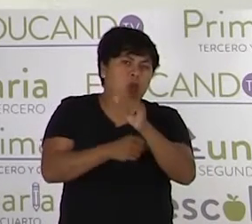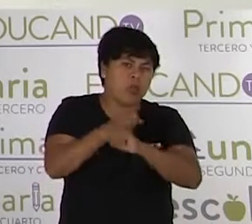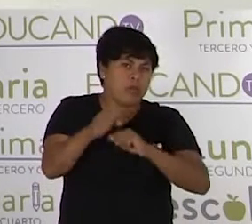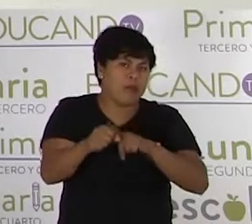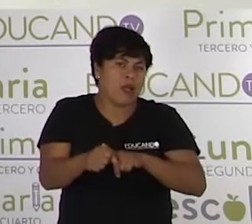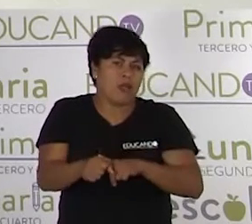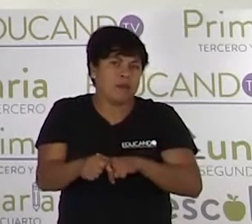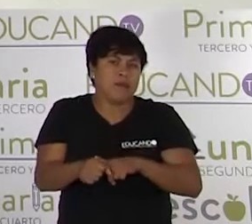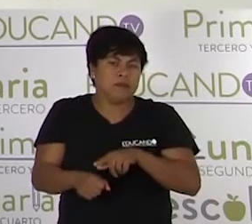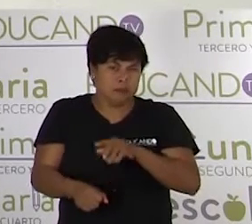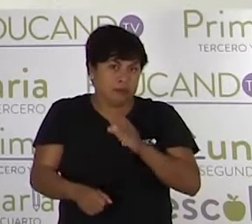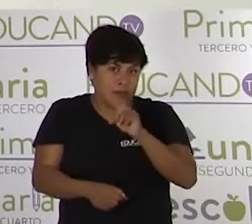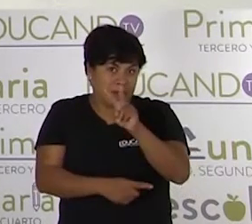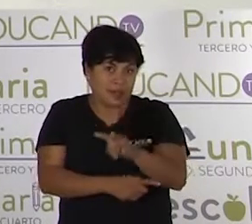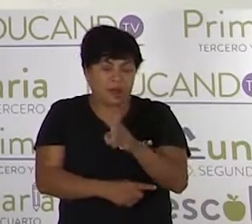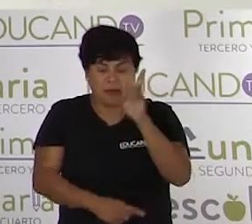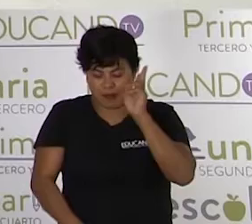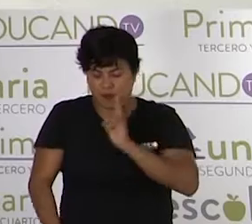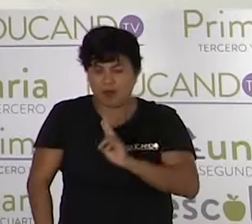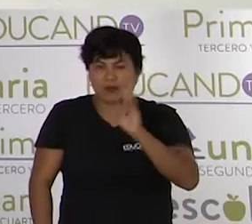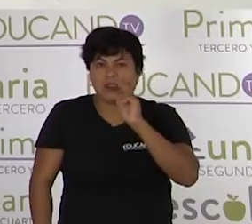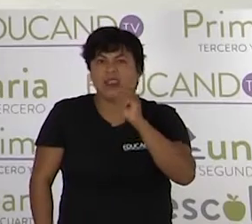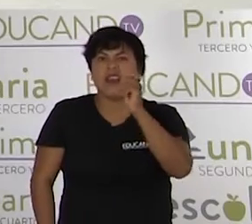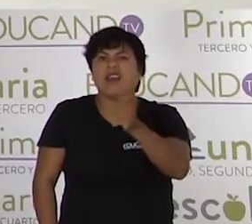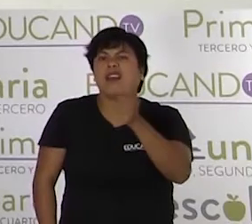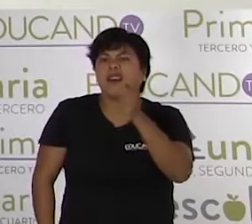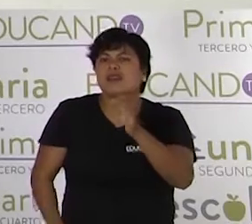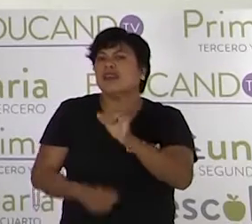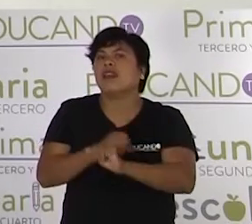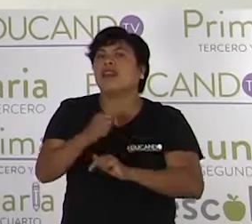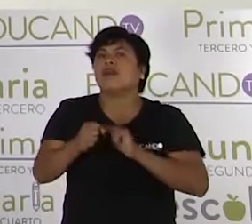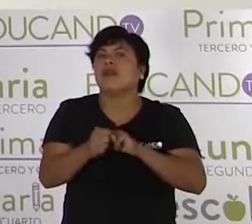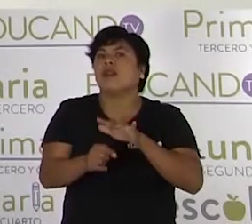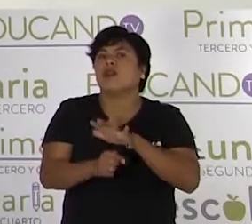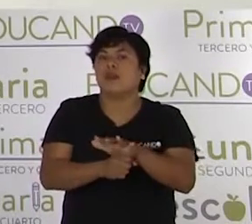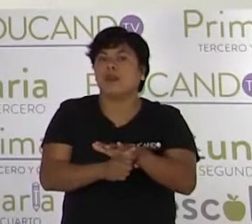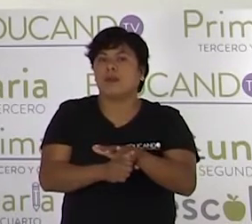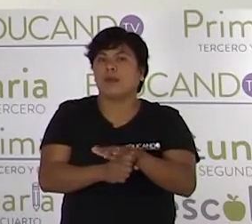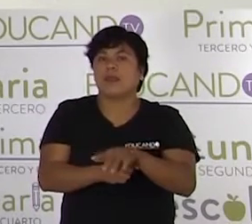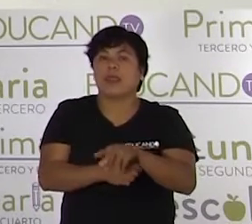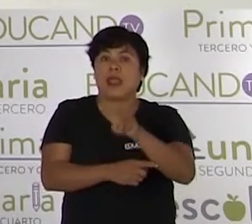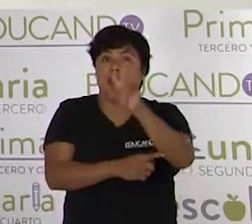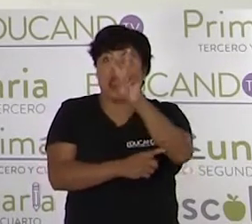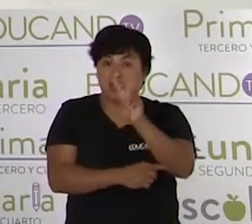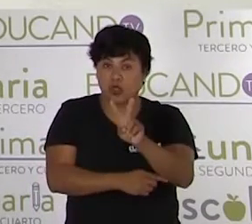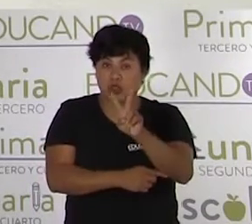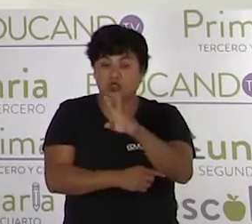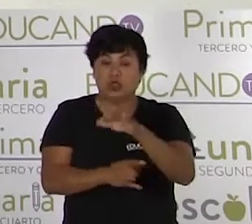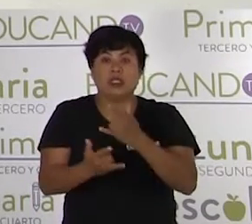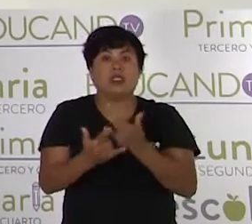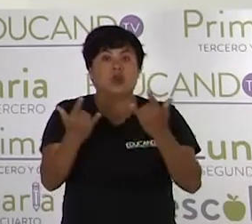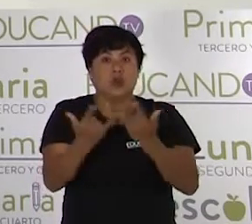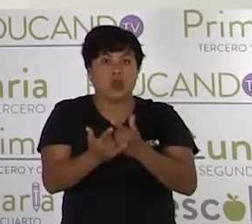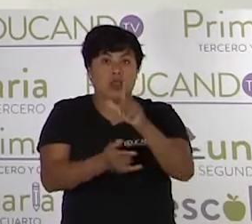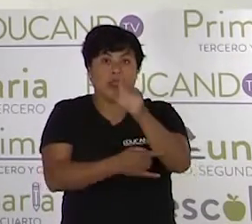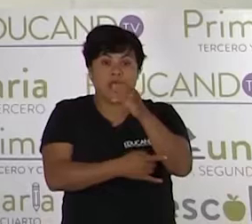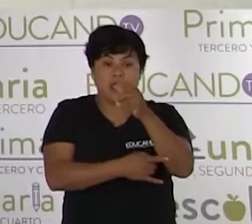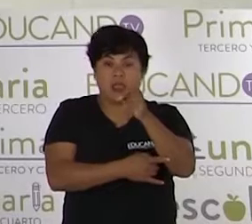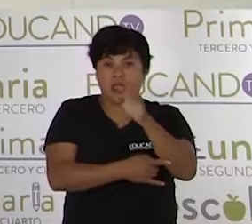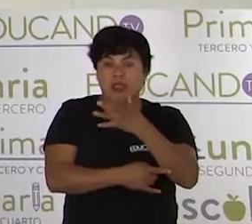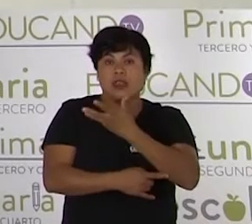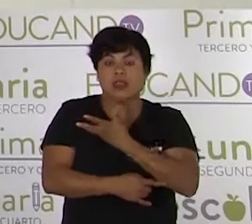¿verdad? Vamos a ver de qué se trata. Las dos leyendas que tiene este libro